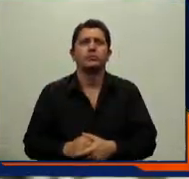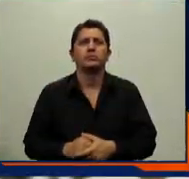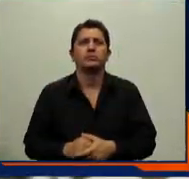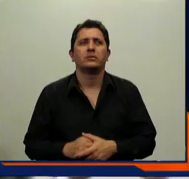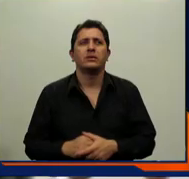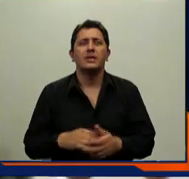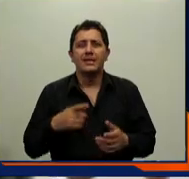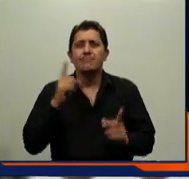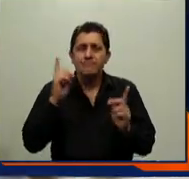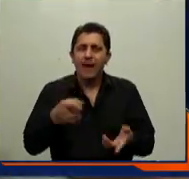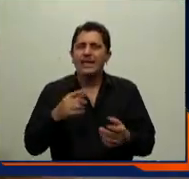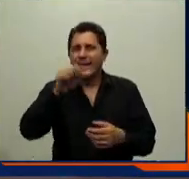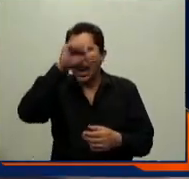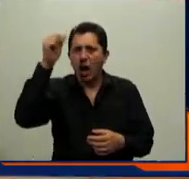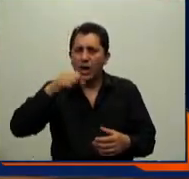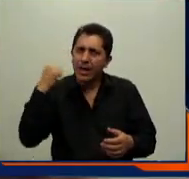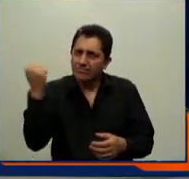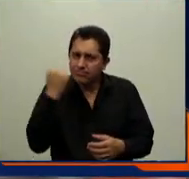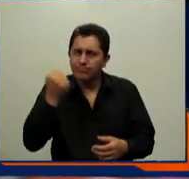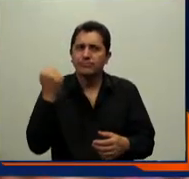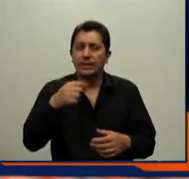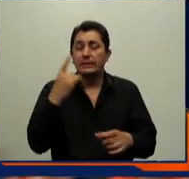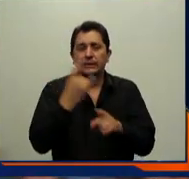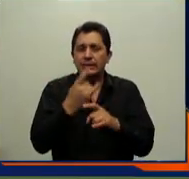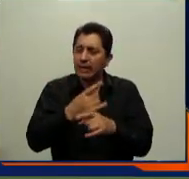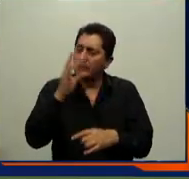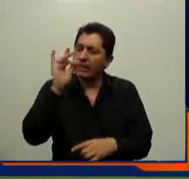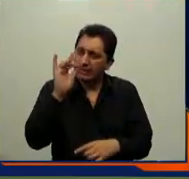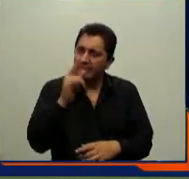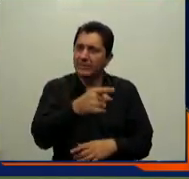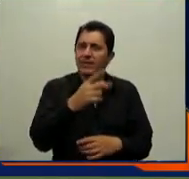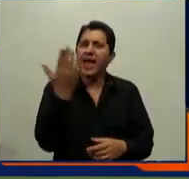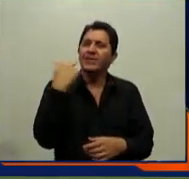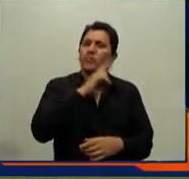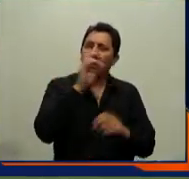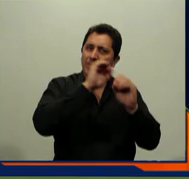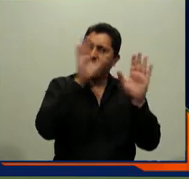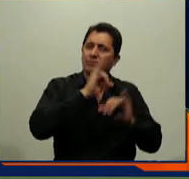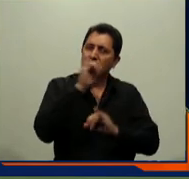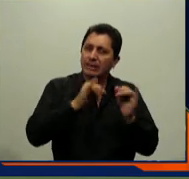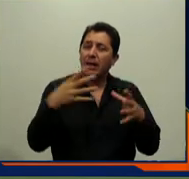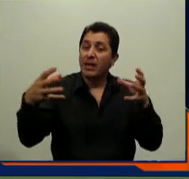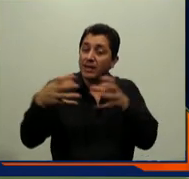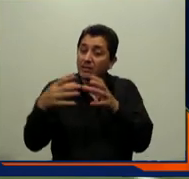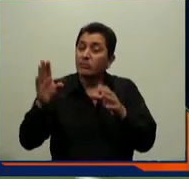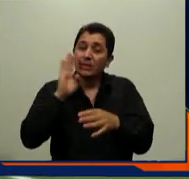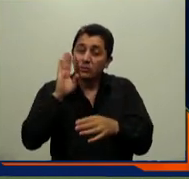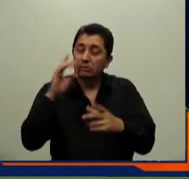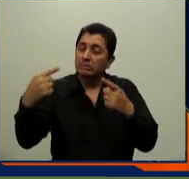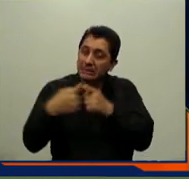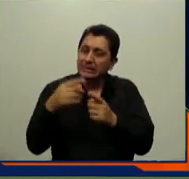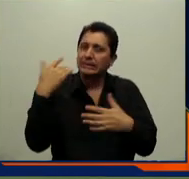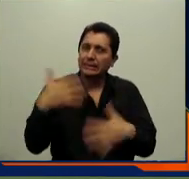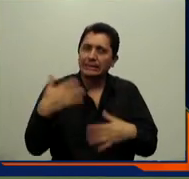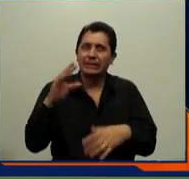Iban a seguir intentando las Leonas. Siempre difícil, como lo decía Milagros Lai González en el inicio, un partido frente a Estados Unidos. Una buena jugada